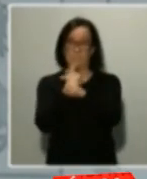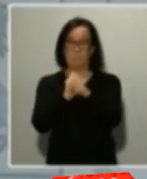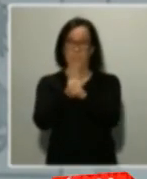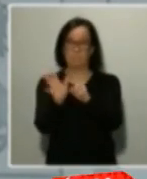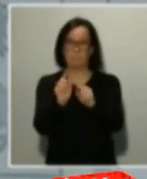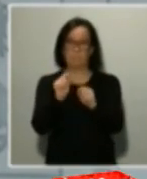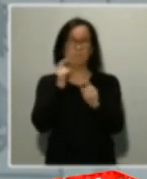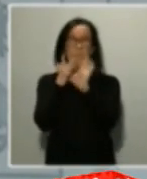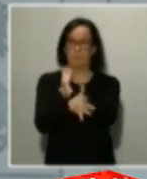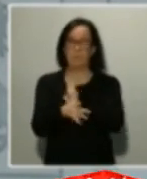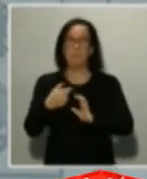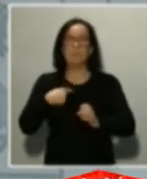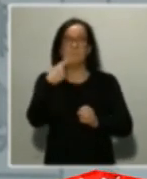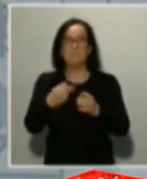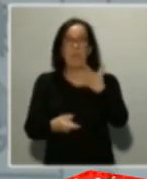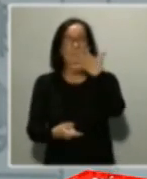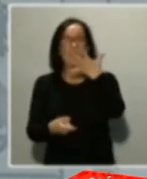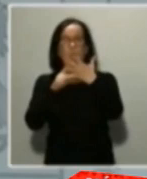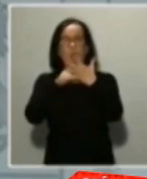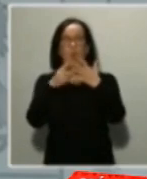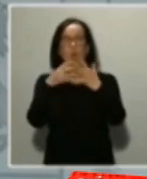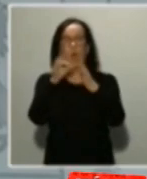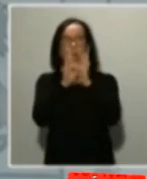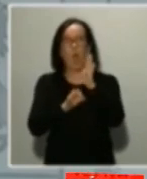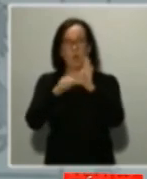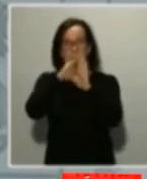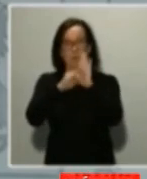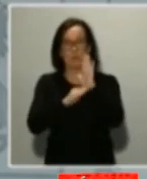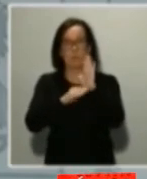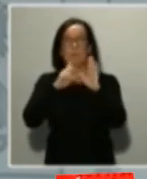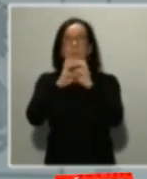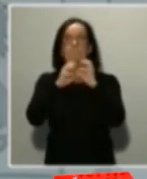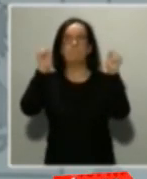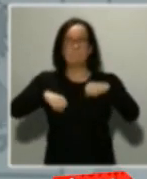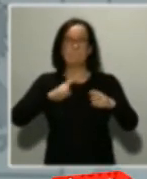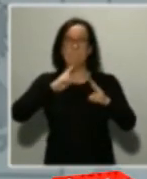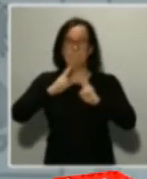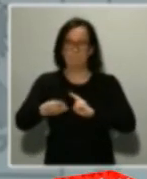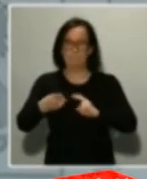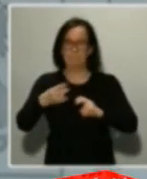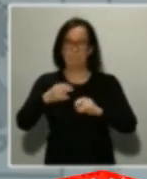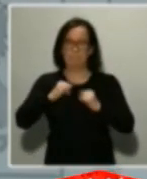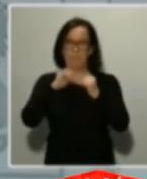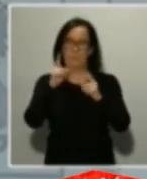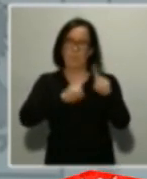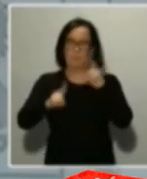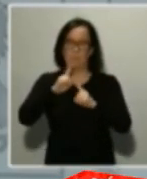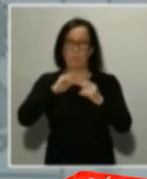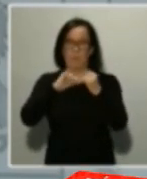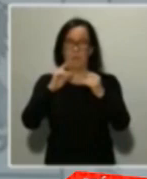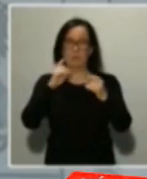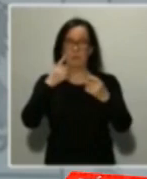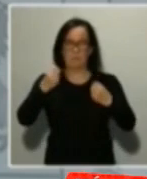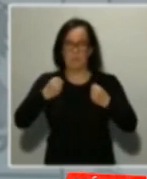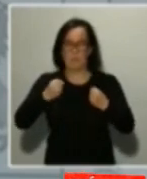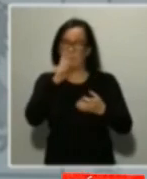comunicarles cinco nuevas órdenes y una decisión en respuesta a la crisis sanitaria como comunicación a las numerosas que